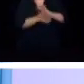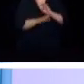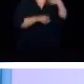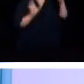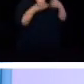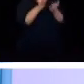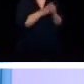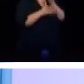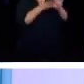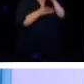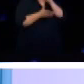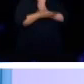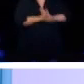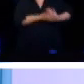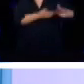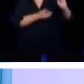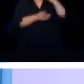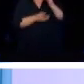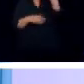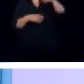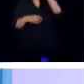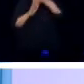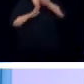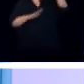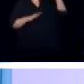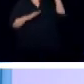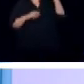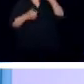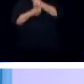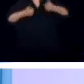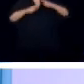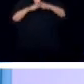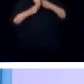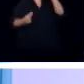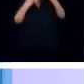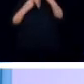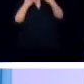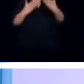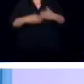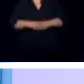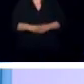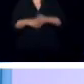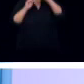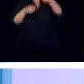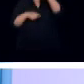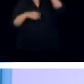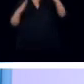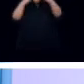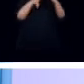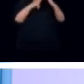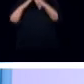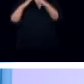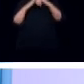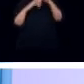debate se podía hablar de la ciudad de Buenos Aires, ¿no? Y nosotros vamos con esta propuesta federal, vemos cómo esta crisis que